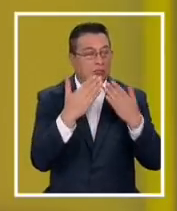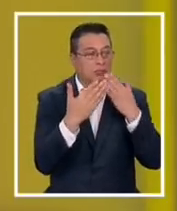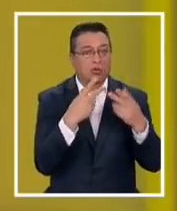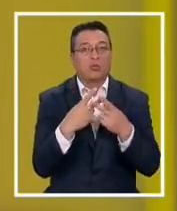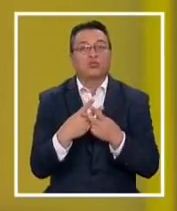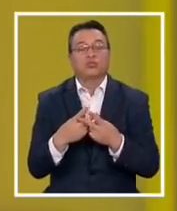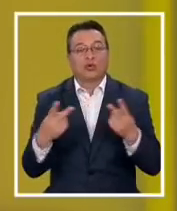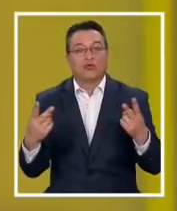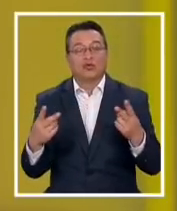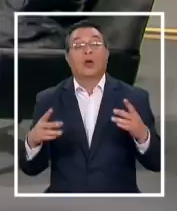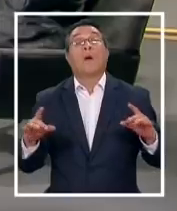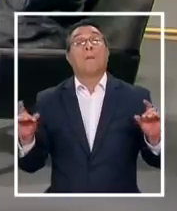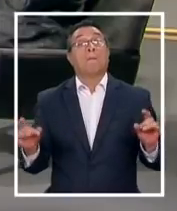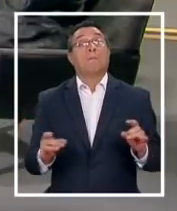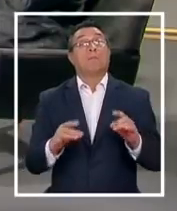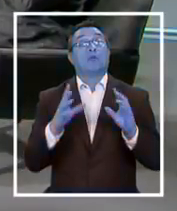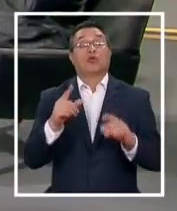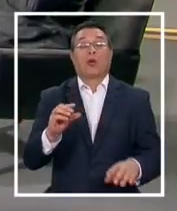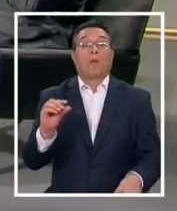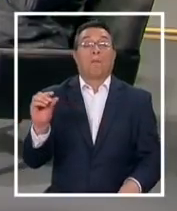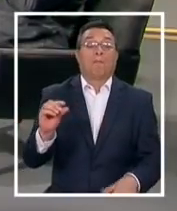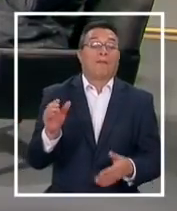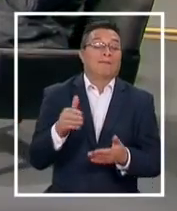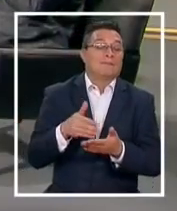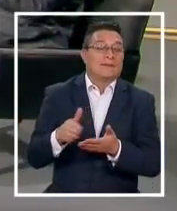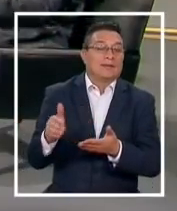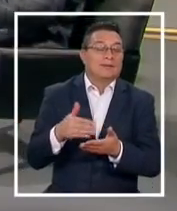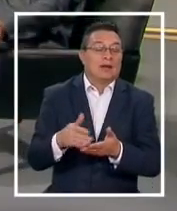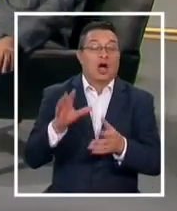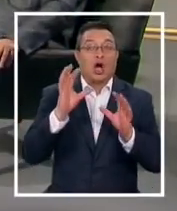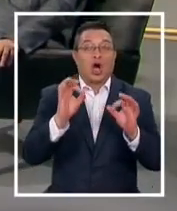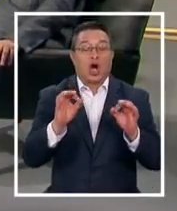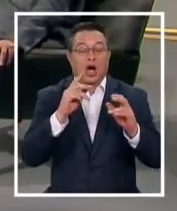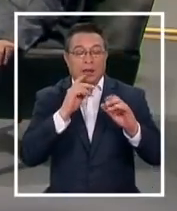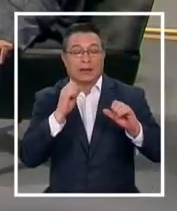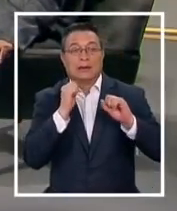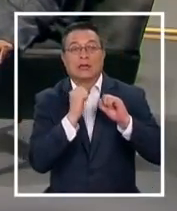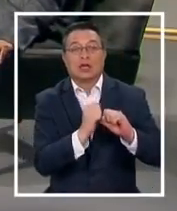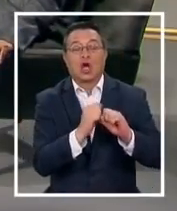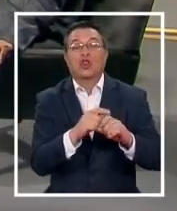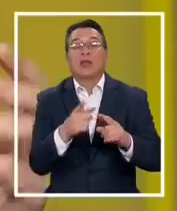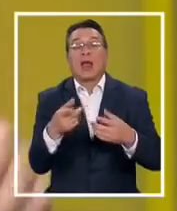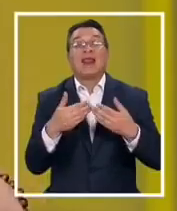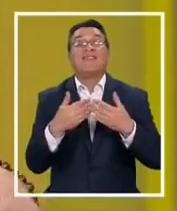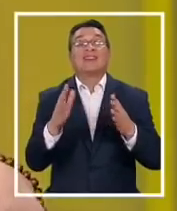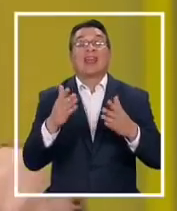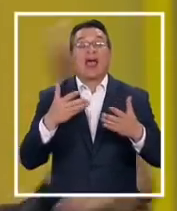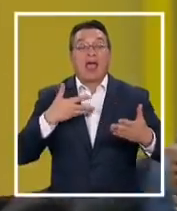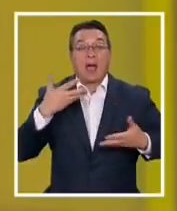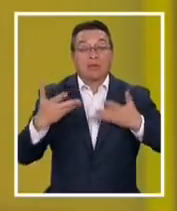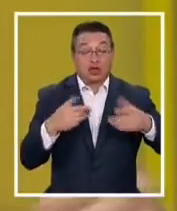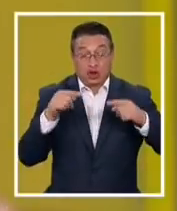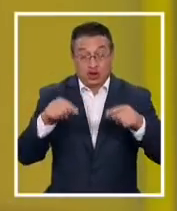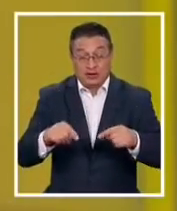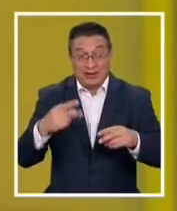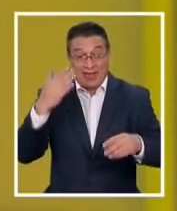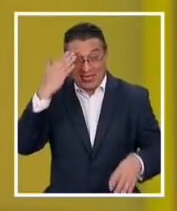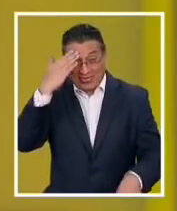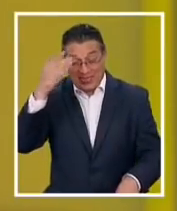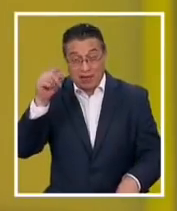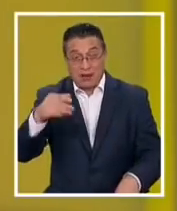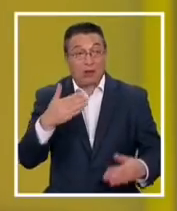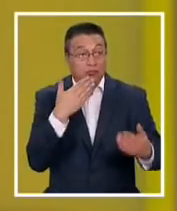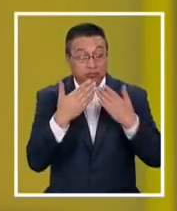público. Porque si empequeñecemos o atentamos contra la libertad de expresión, como hoy día, el otro tema que estábamos conversando